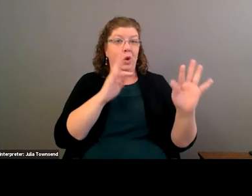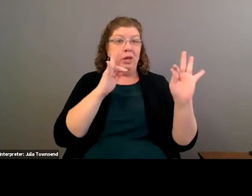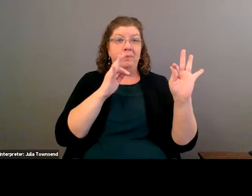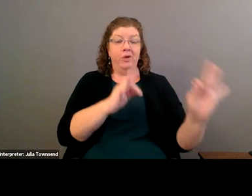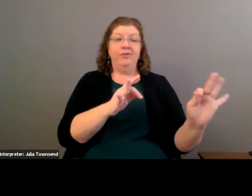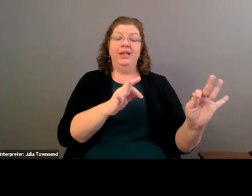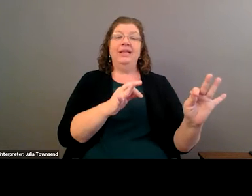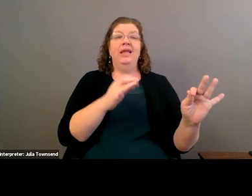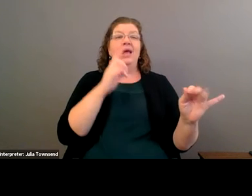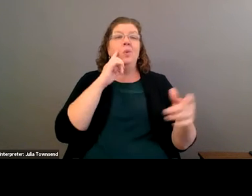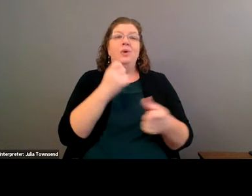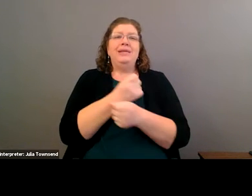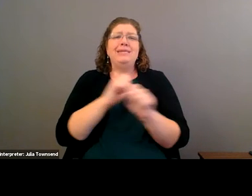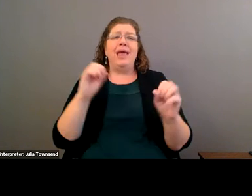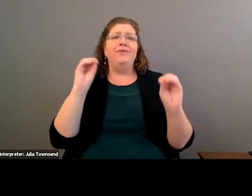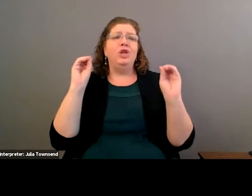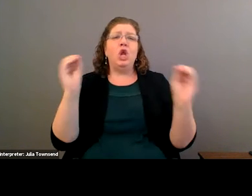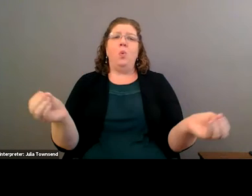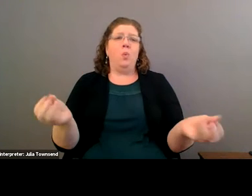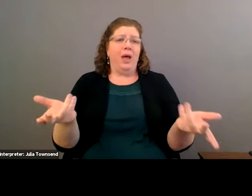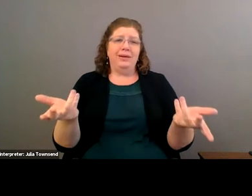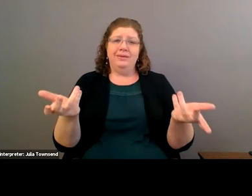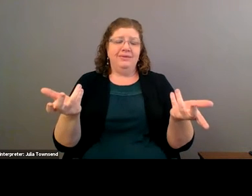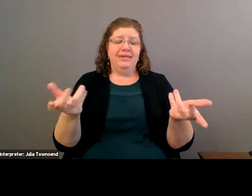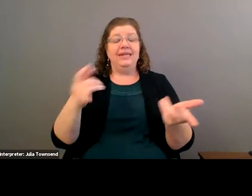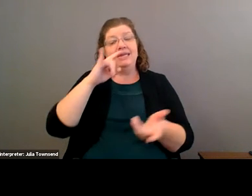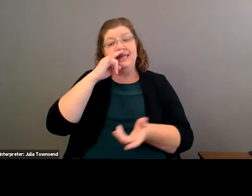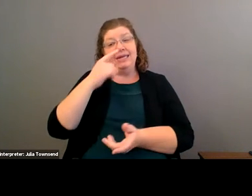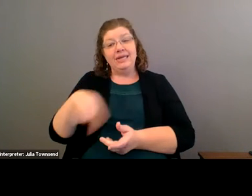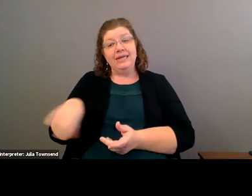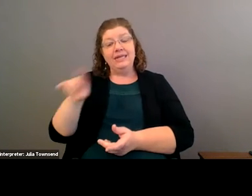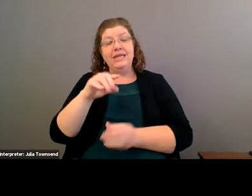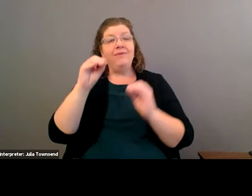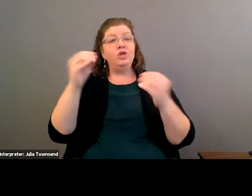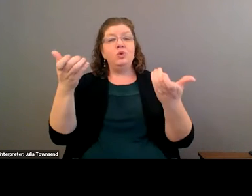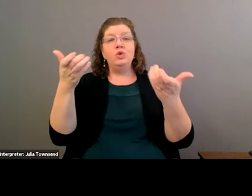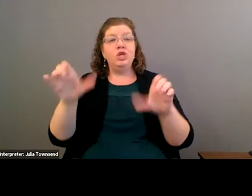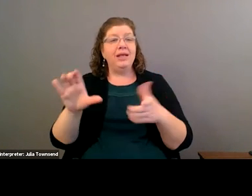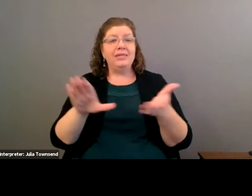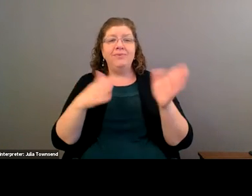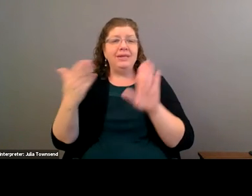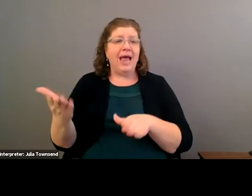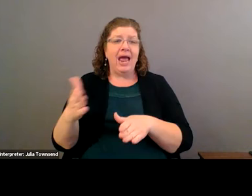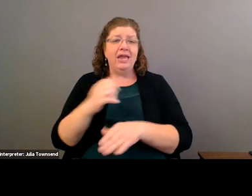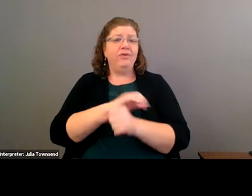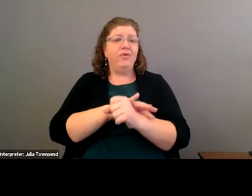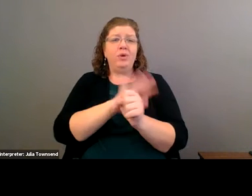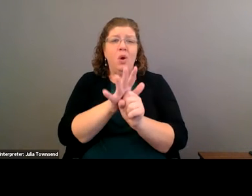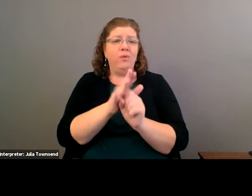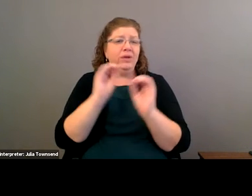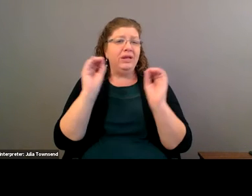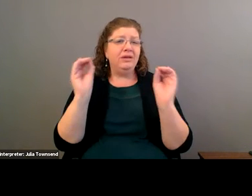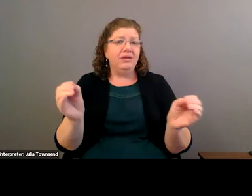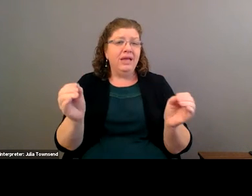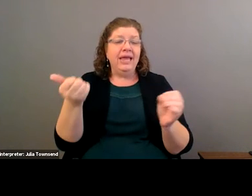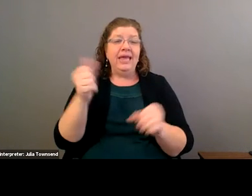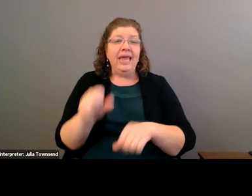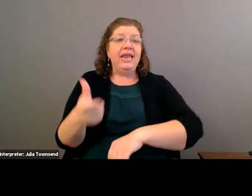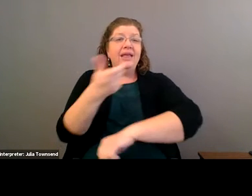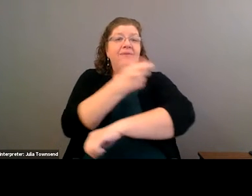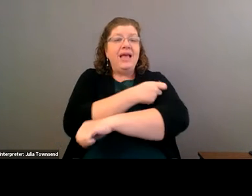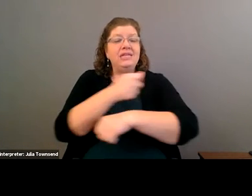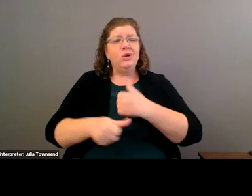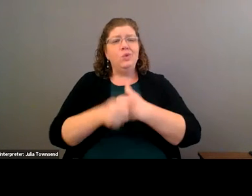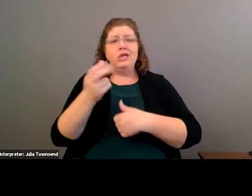influenza. Esto no salvaría a nadie. Los niños tienen cero oportunidad o cero posibilidad de morir